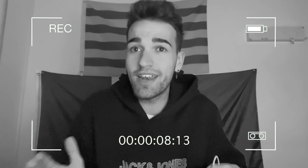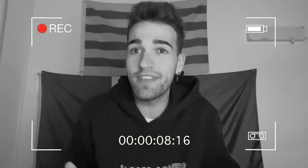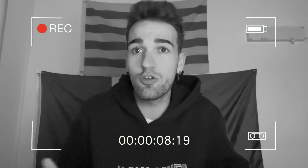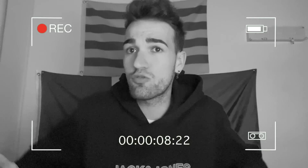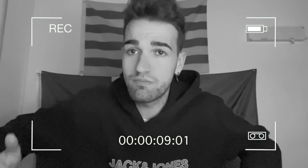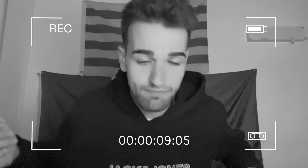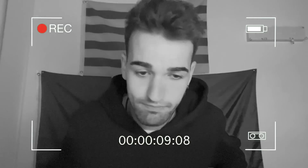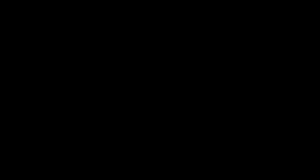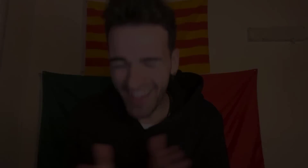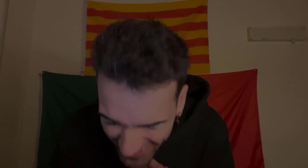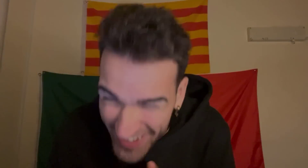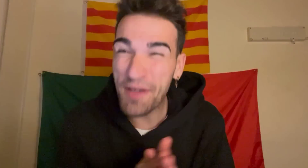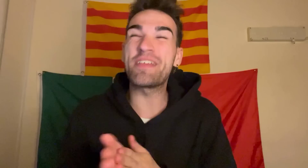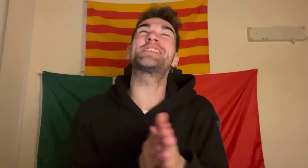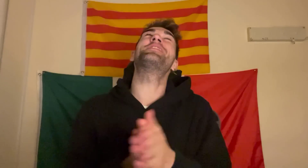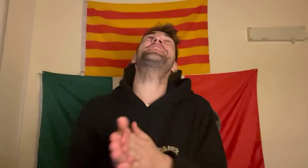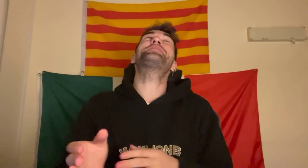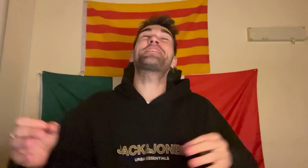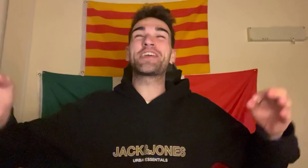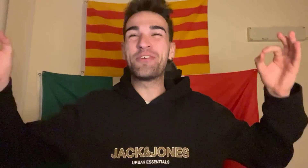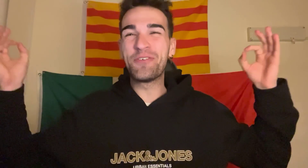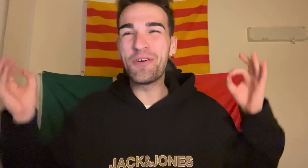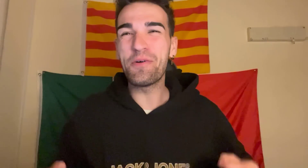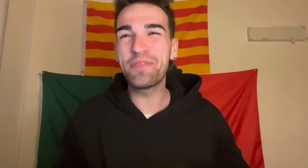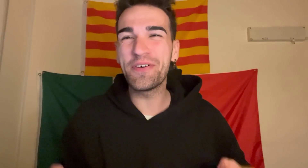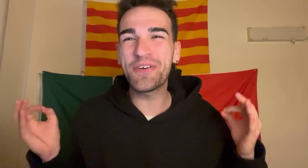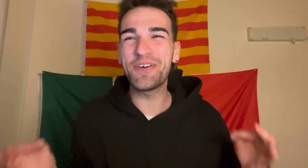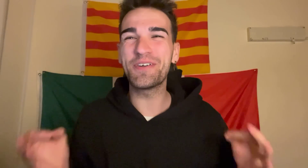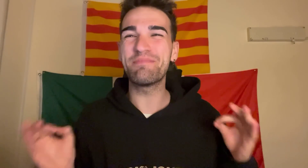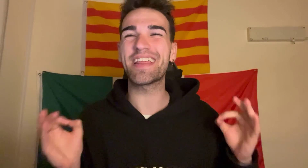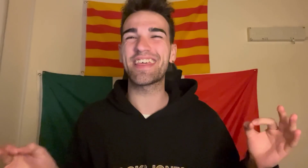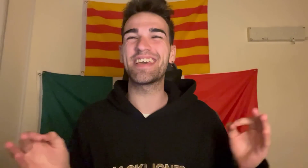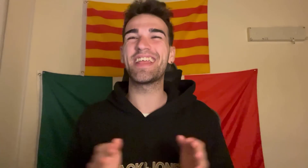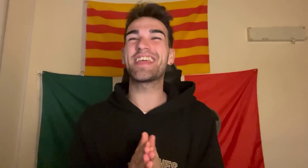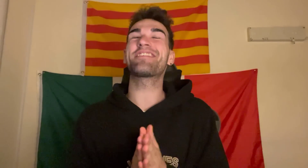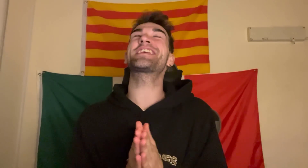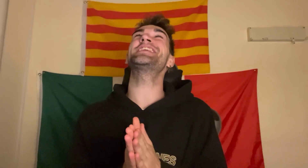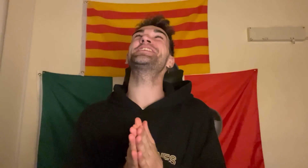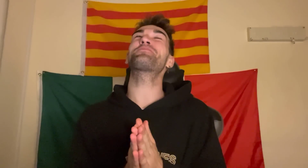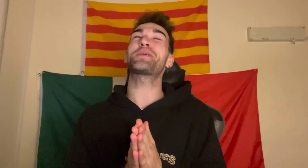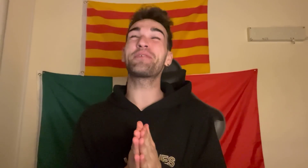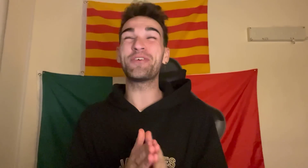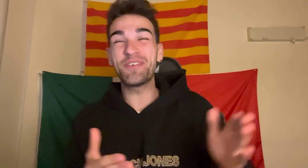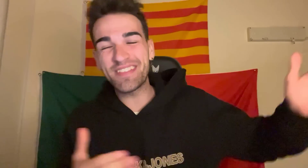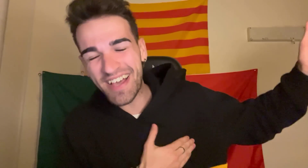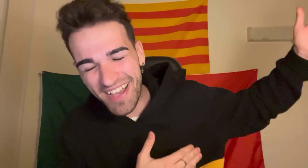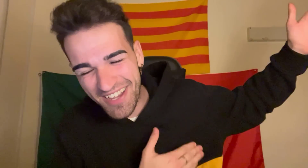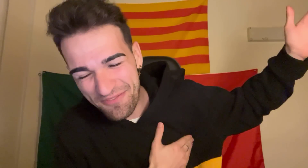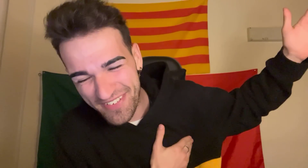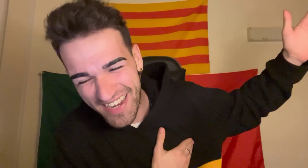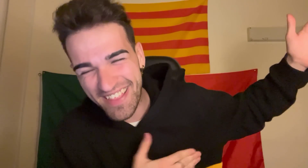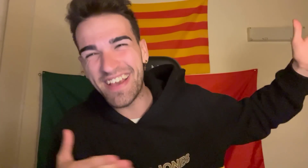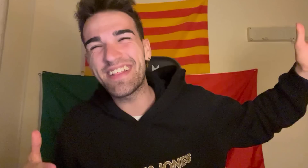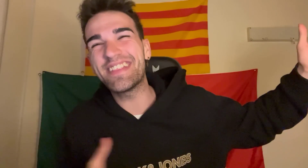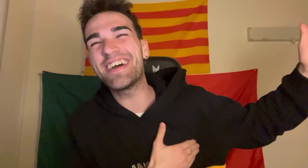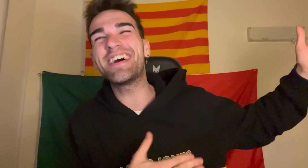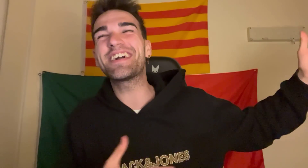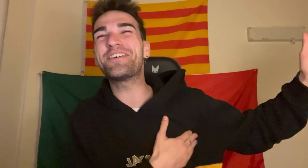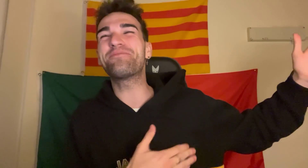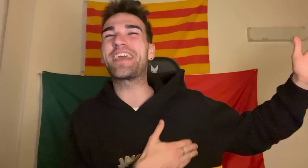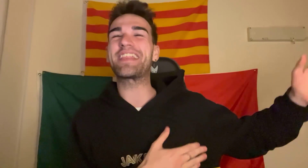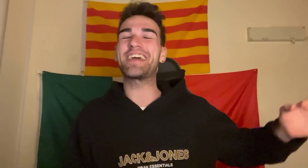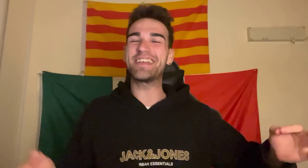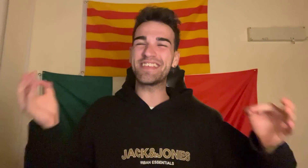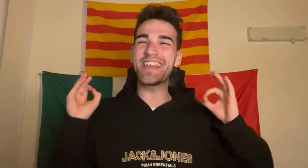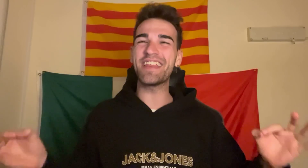porque le sale de los... ¡Ey! ¿Qué pasa, chavales? Estamos aquí en un nuevo vídeo con Mark Style, ya sabéis, gente, nuestro amigo da confianza,